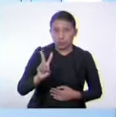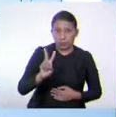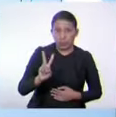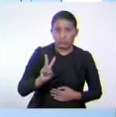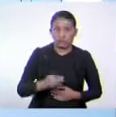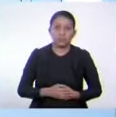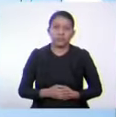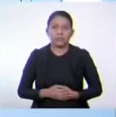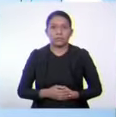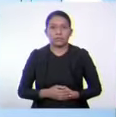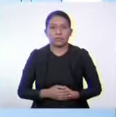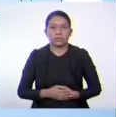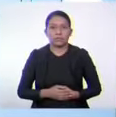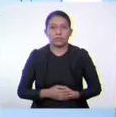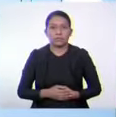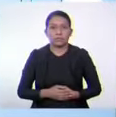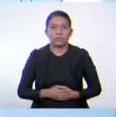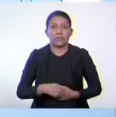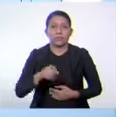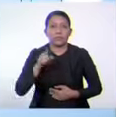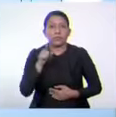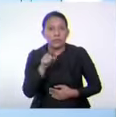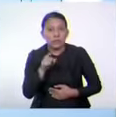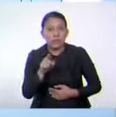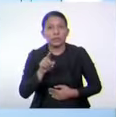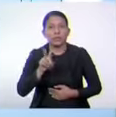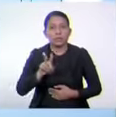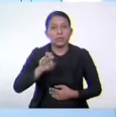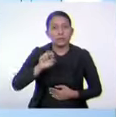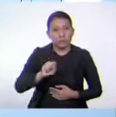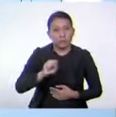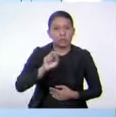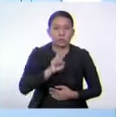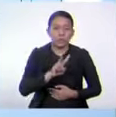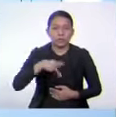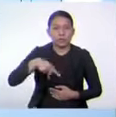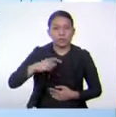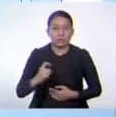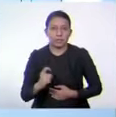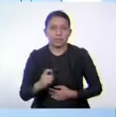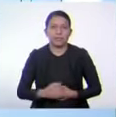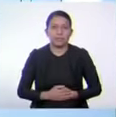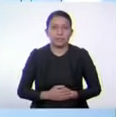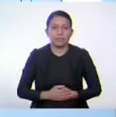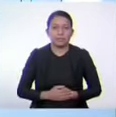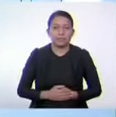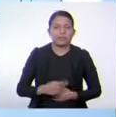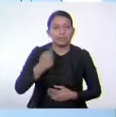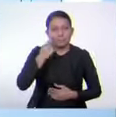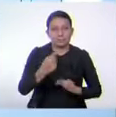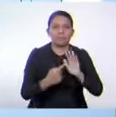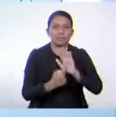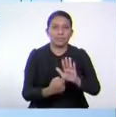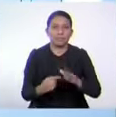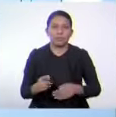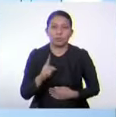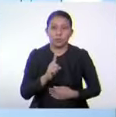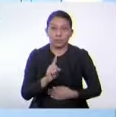orbitales. Estos 2 orbitales son los 2s y los 2px. Entonces quedarían de la siguiente forma: un